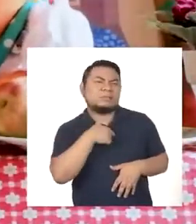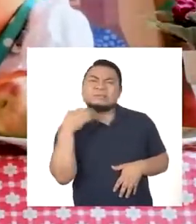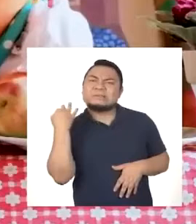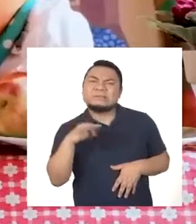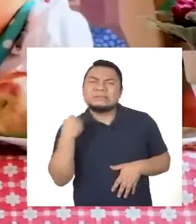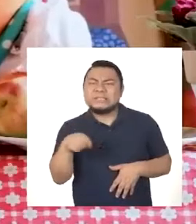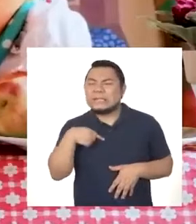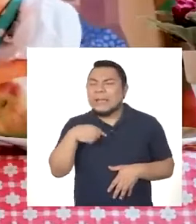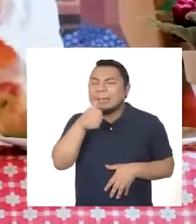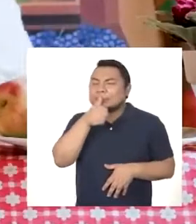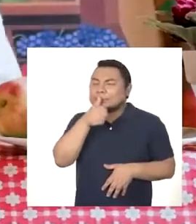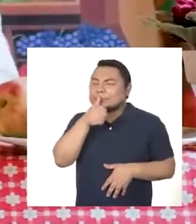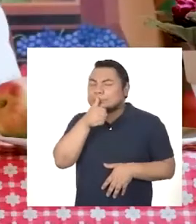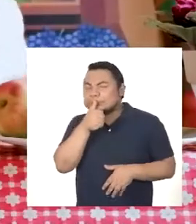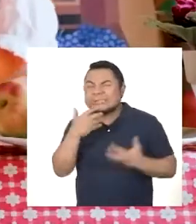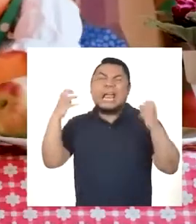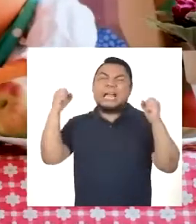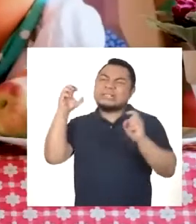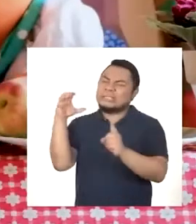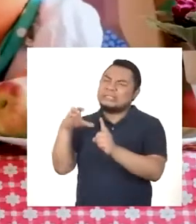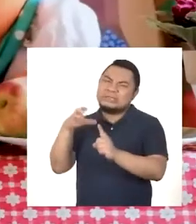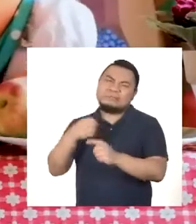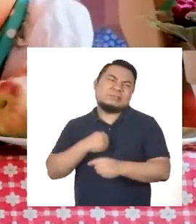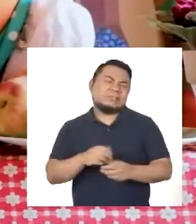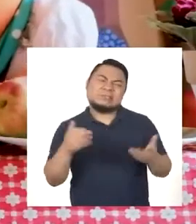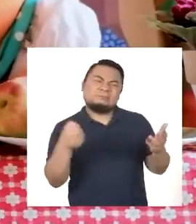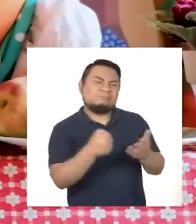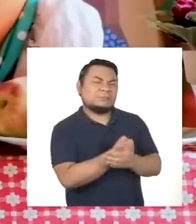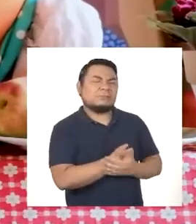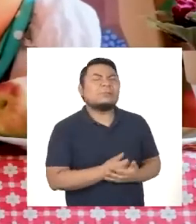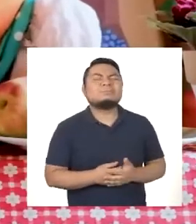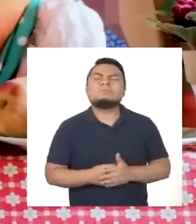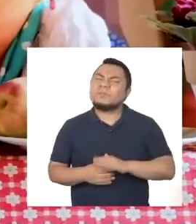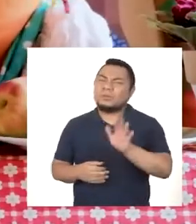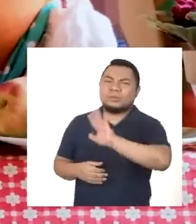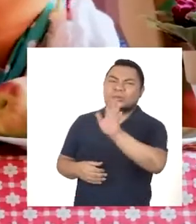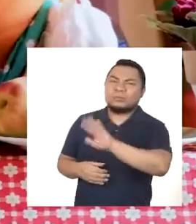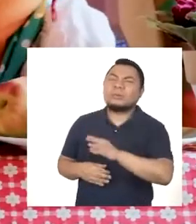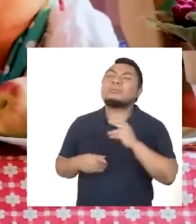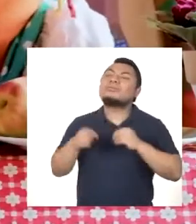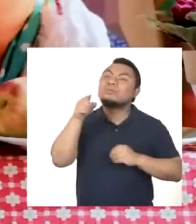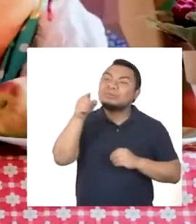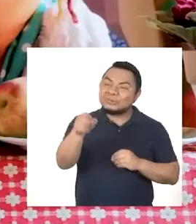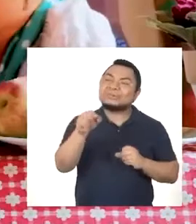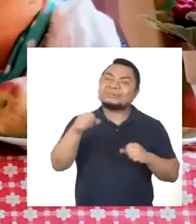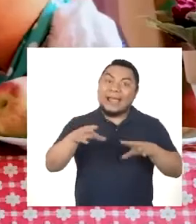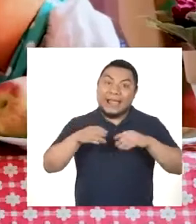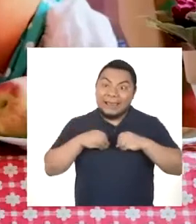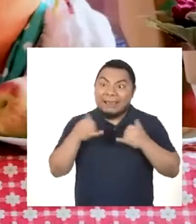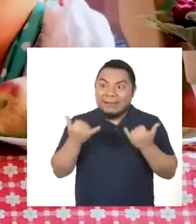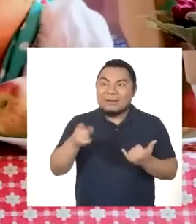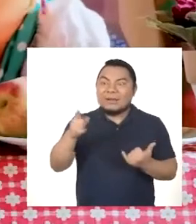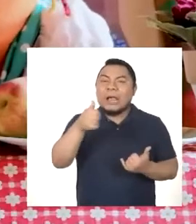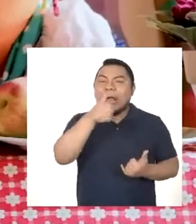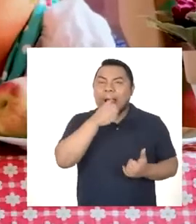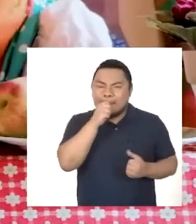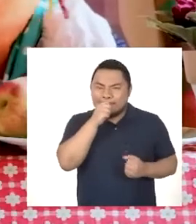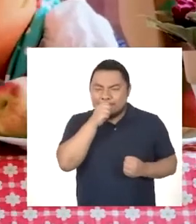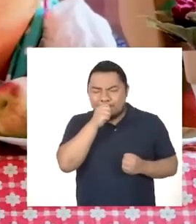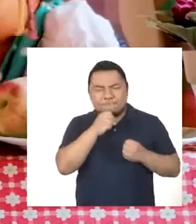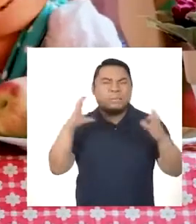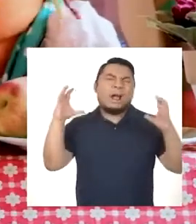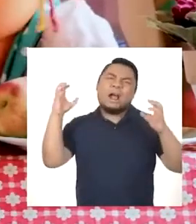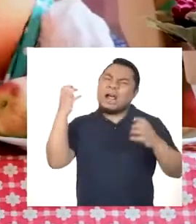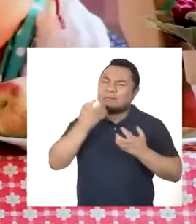Siempre pierdo la paciencia. No es así, Juanita, porque estás reconociendo que pierdes la paciencia